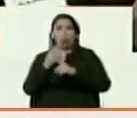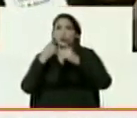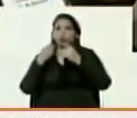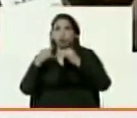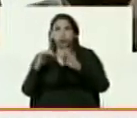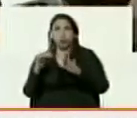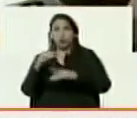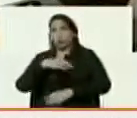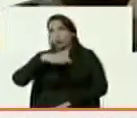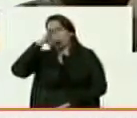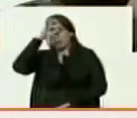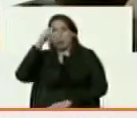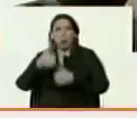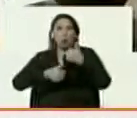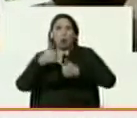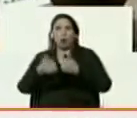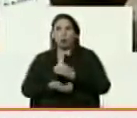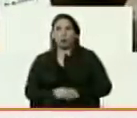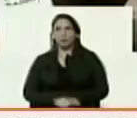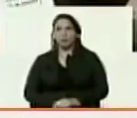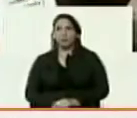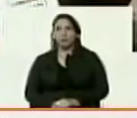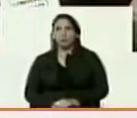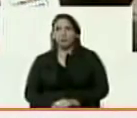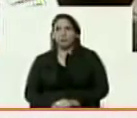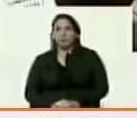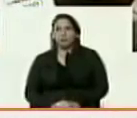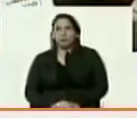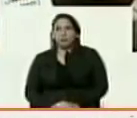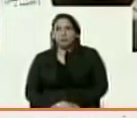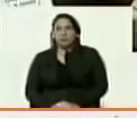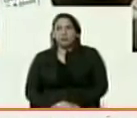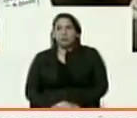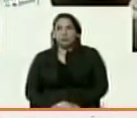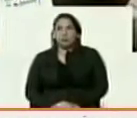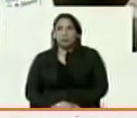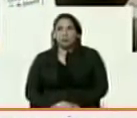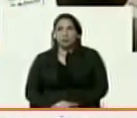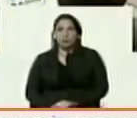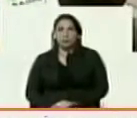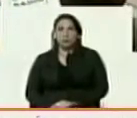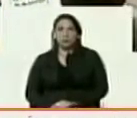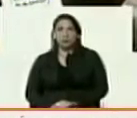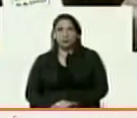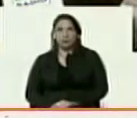diálogo nacional se estudia la posibilidad de que sea un complemento de la mesa de Noruega